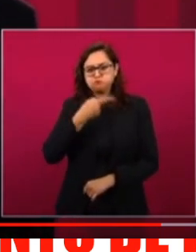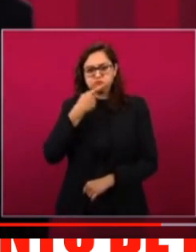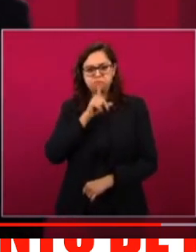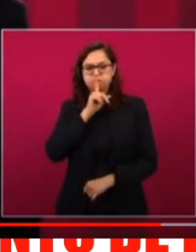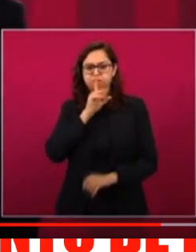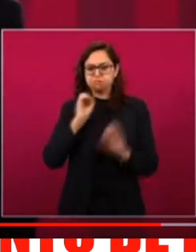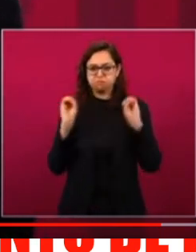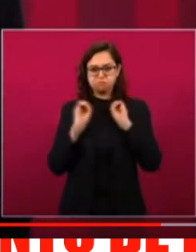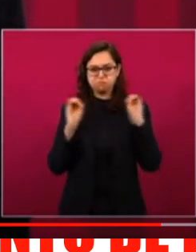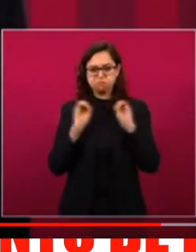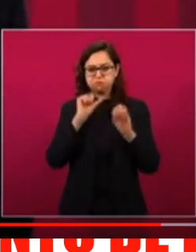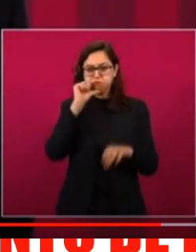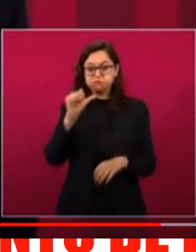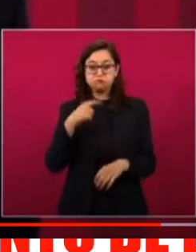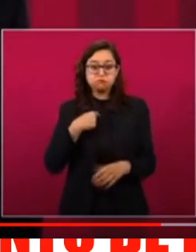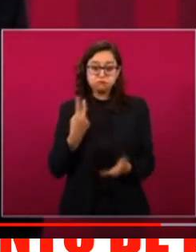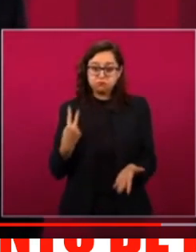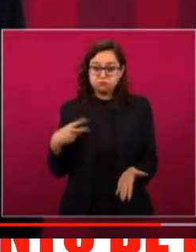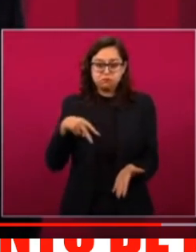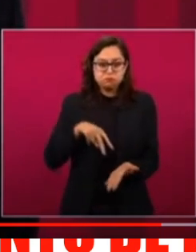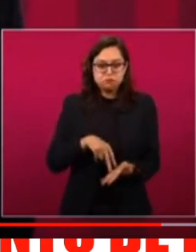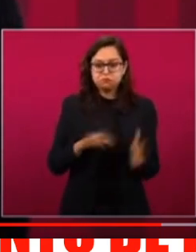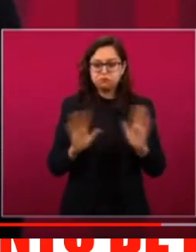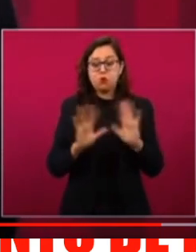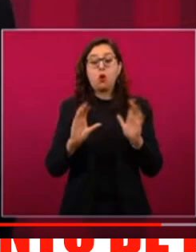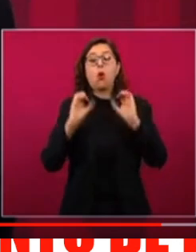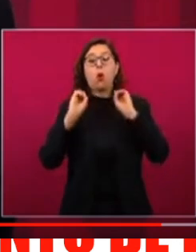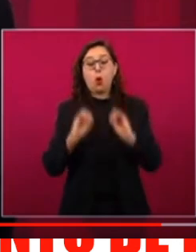o que no se transmita nada.